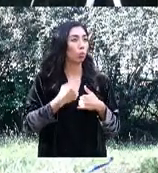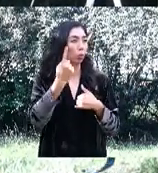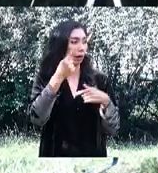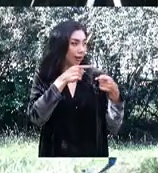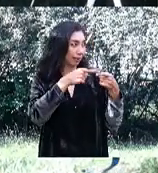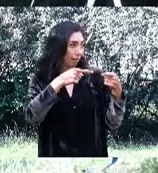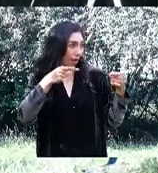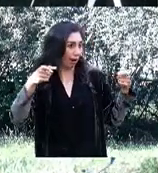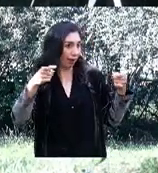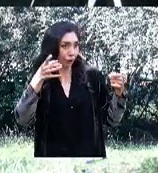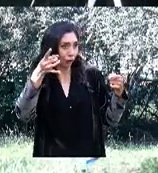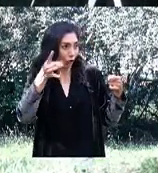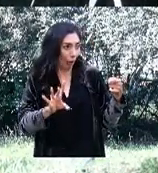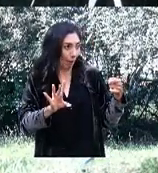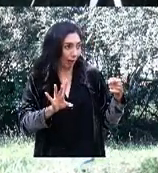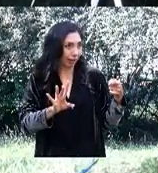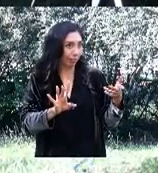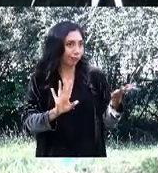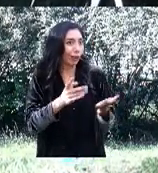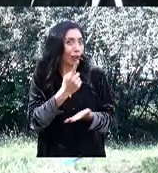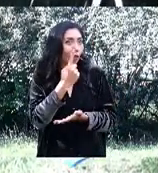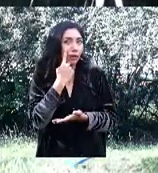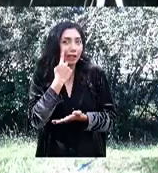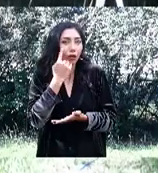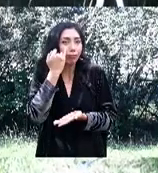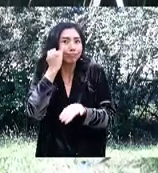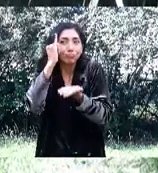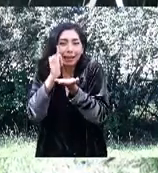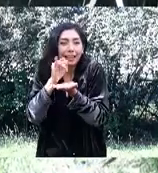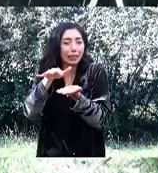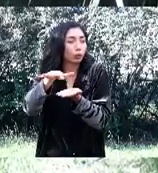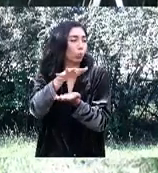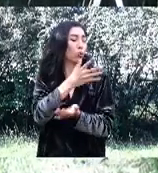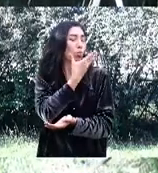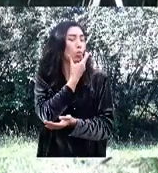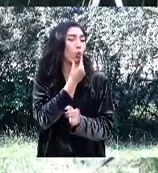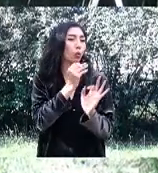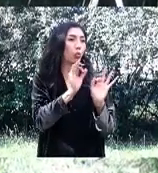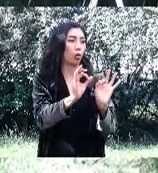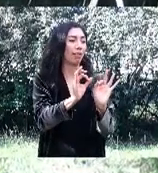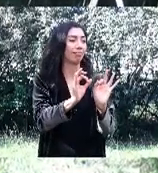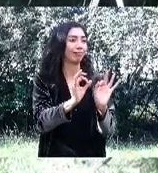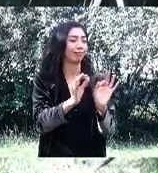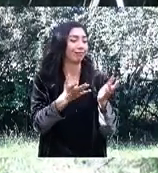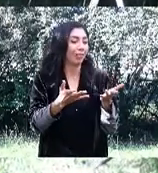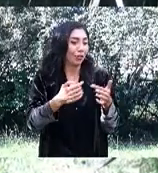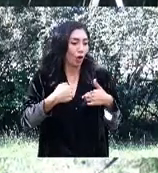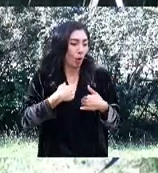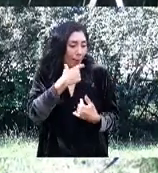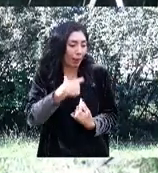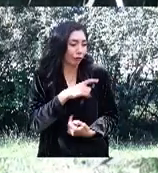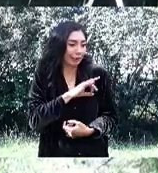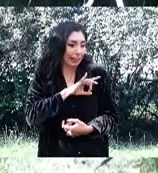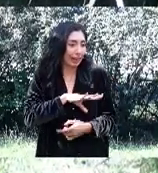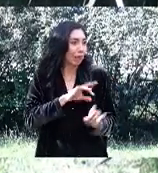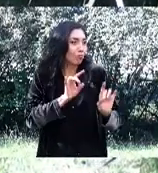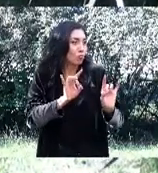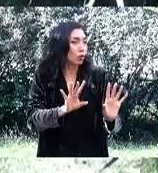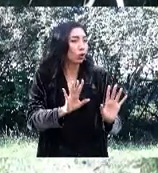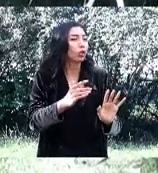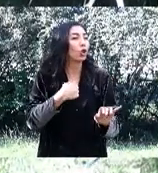semana conociendo esta maravillosa institución por supuesto como todo chileno chilena La